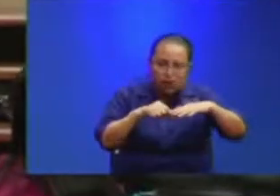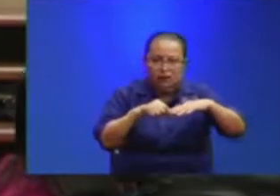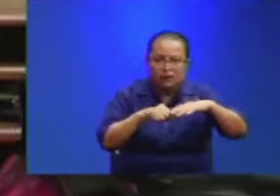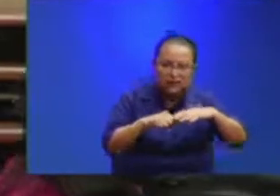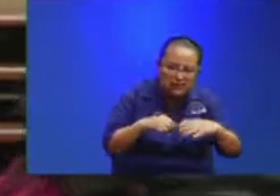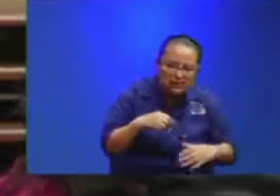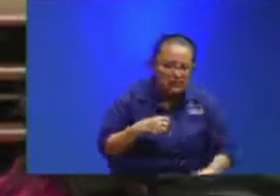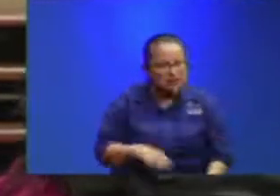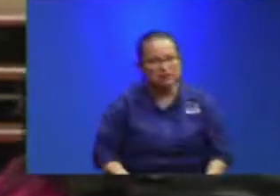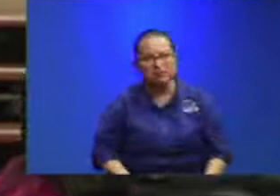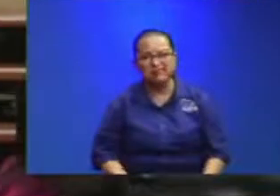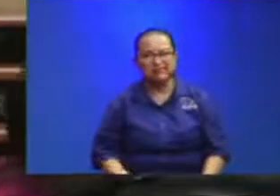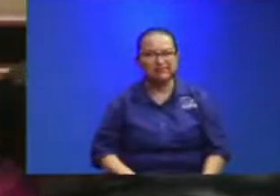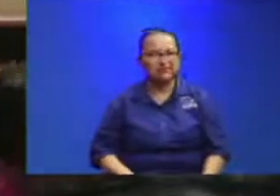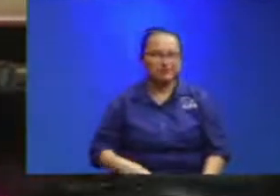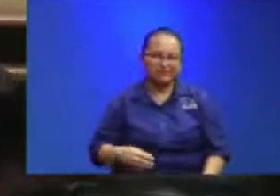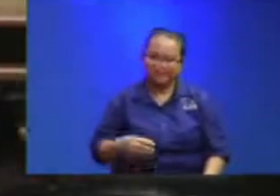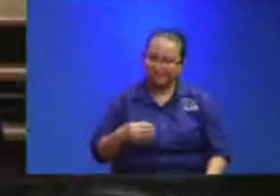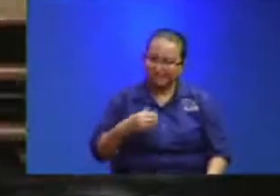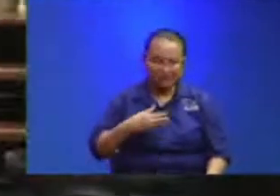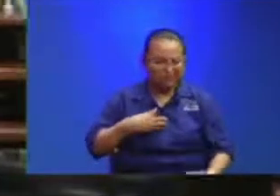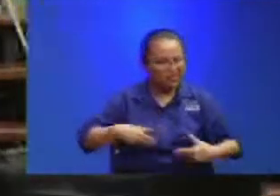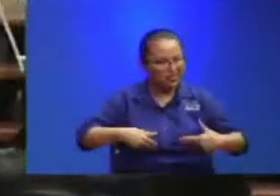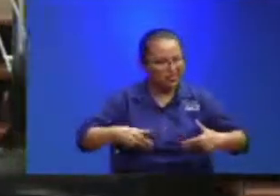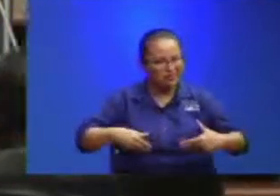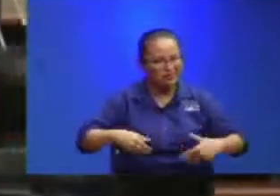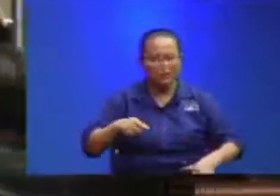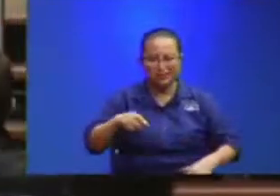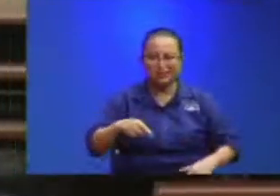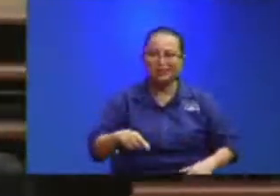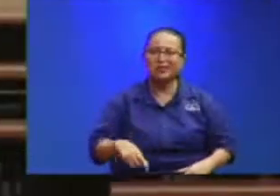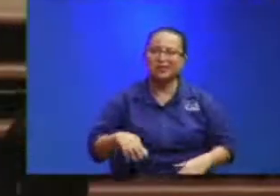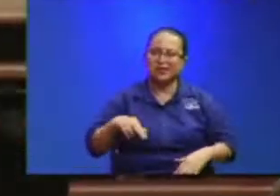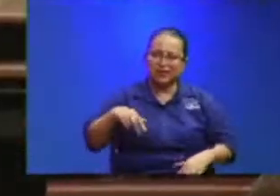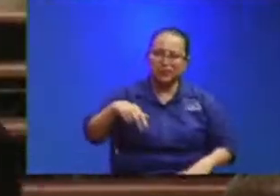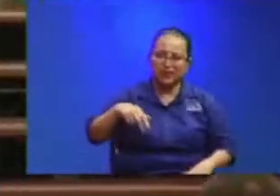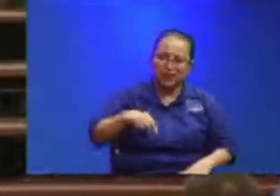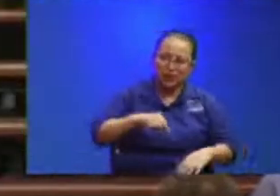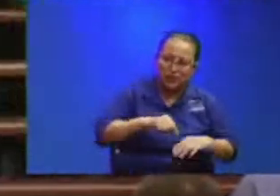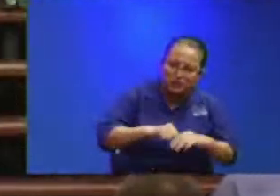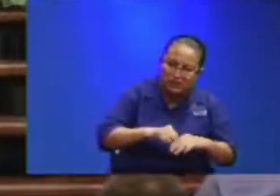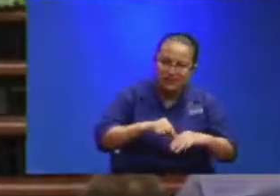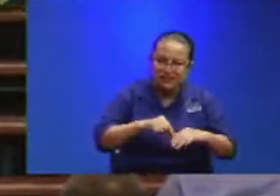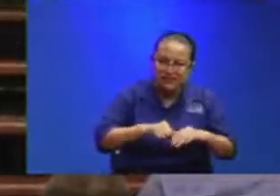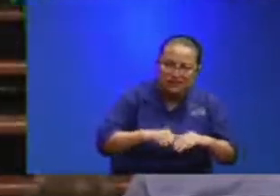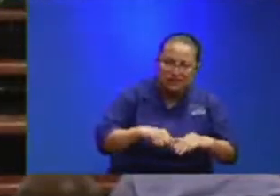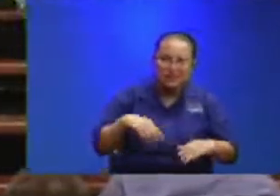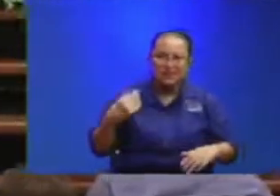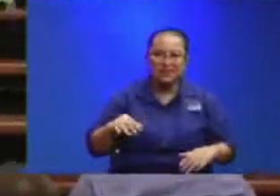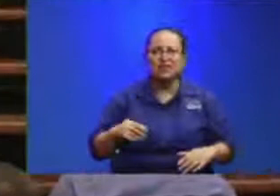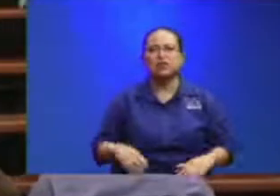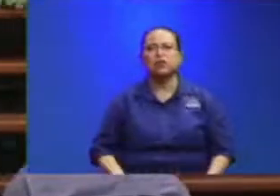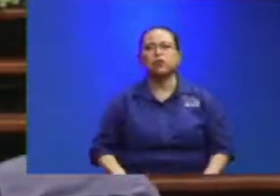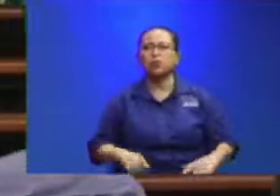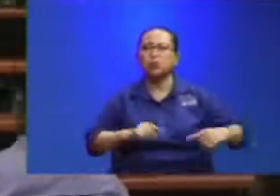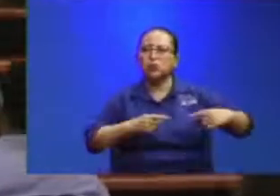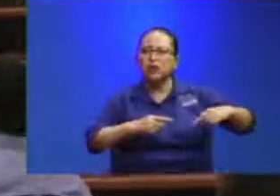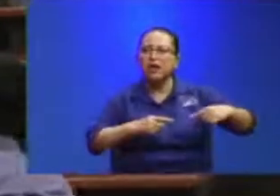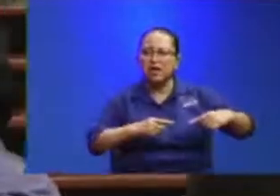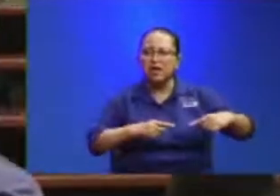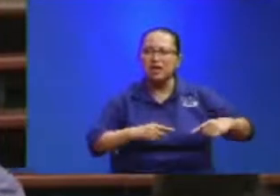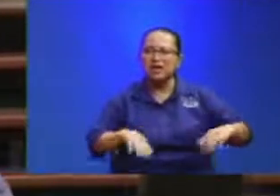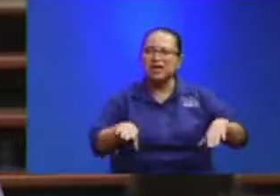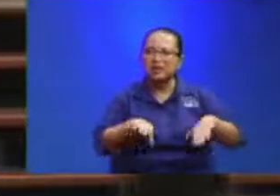pequeñita pero se tiene que seguir caminando porque si no se le va a perder la persona que lo va guiando verdad y se va